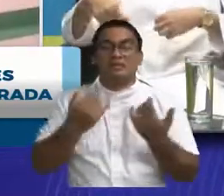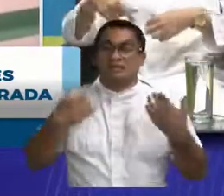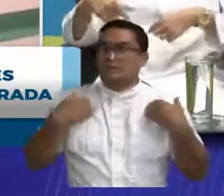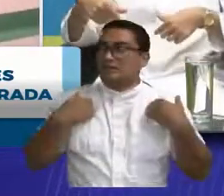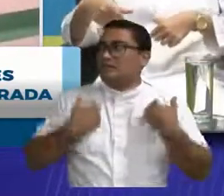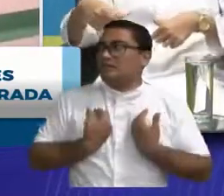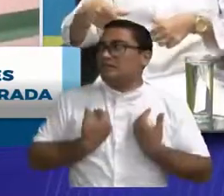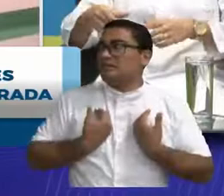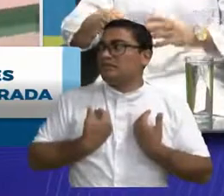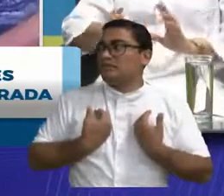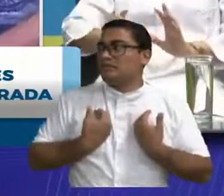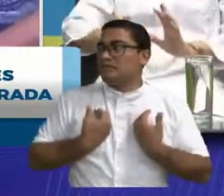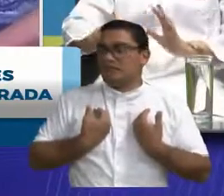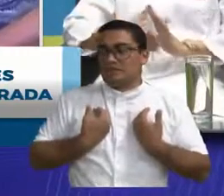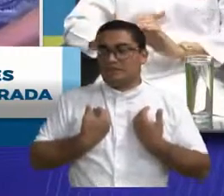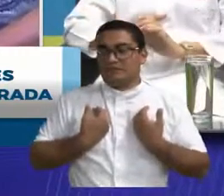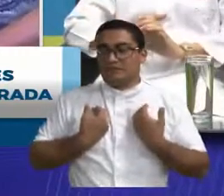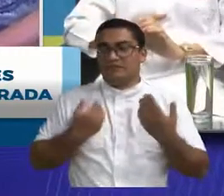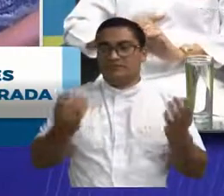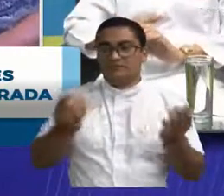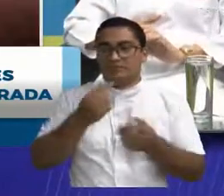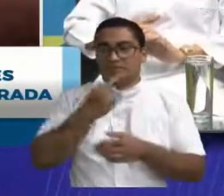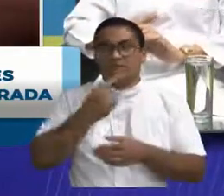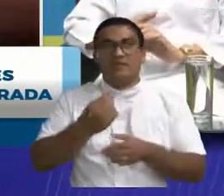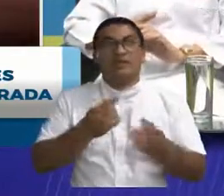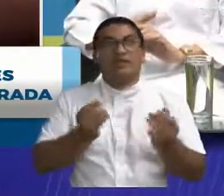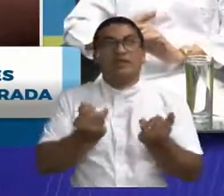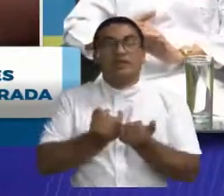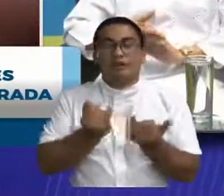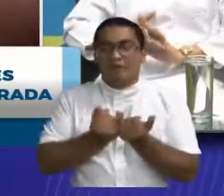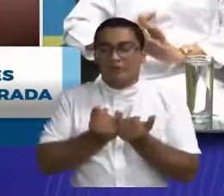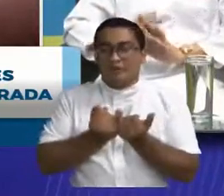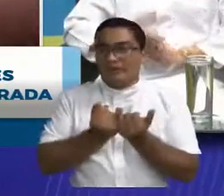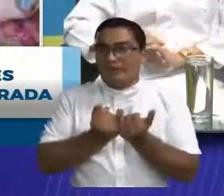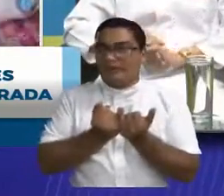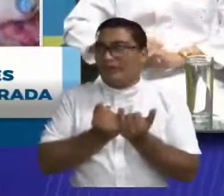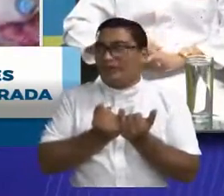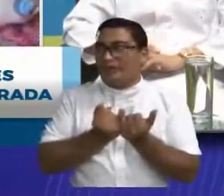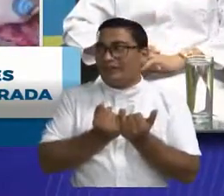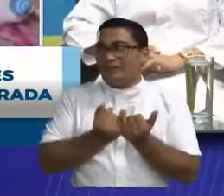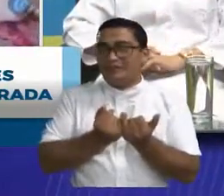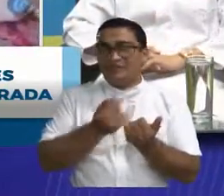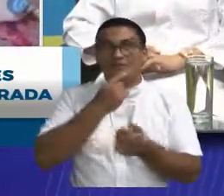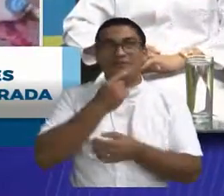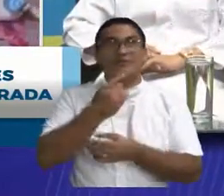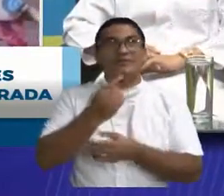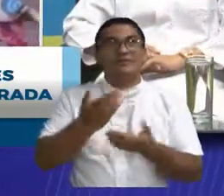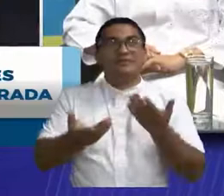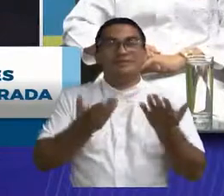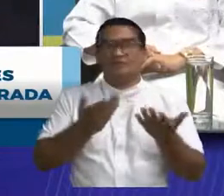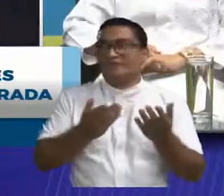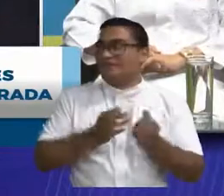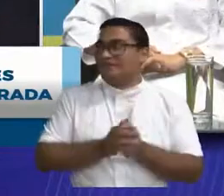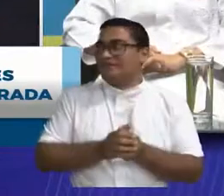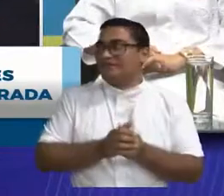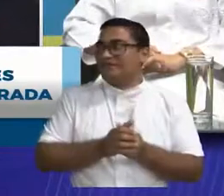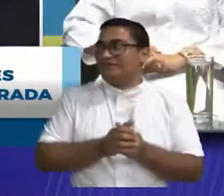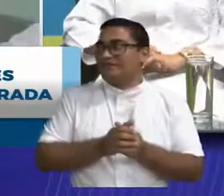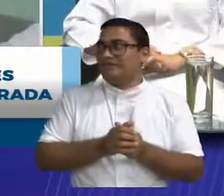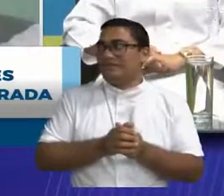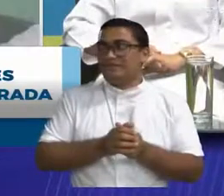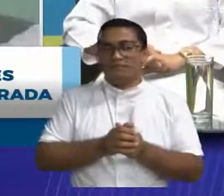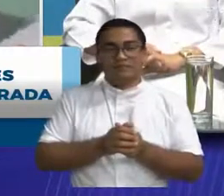hasta que las costillas se le repiten, pues lo mejor es acudir de inmediato y no que se complique. Ahora, ¿cuáles son las